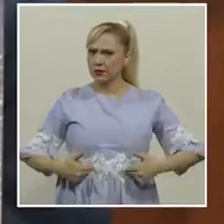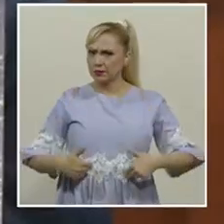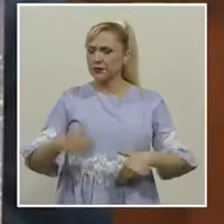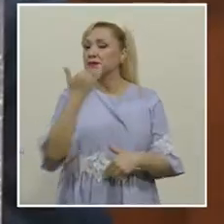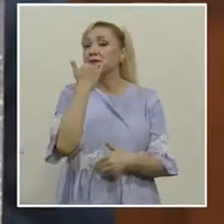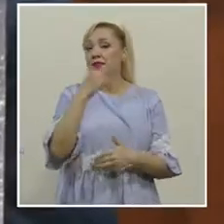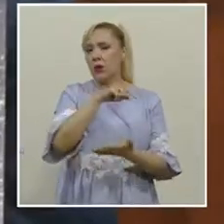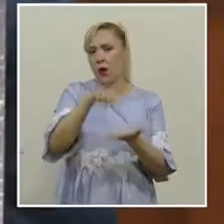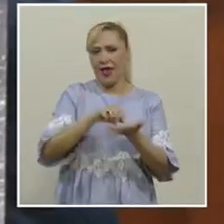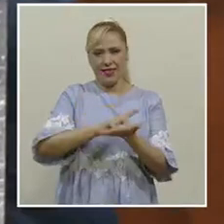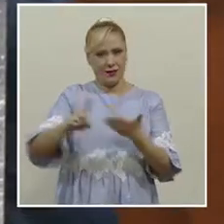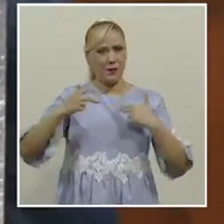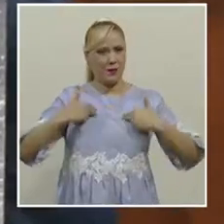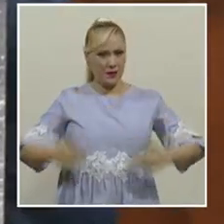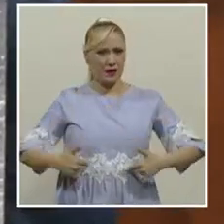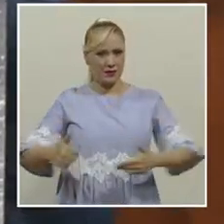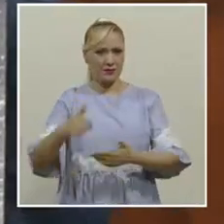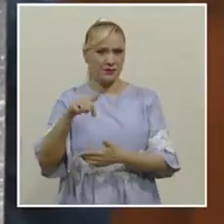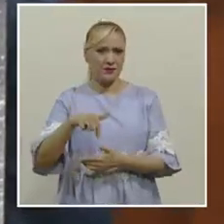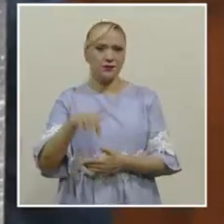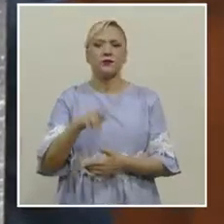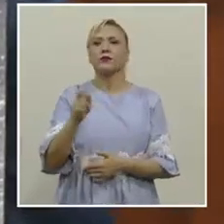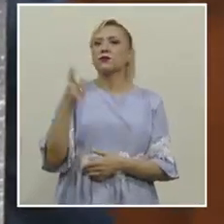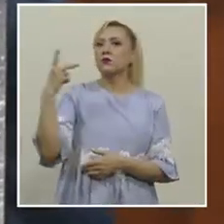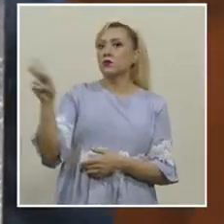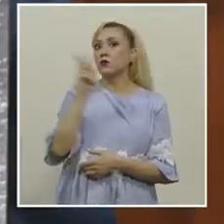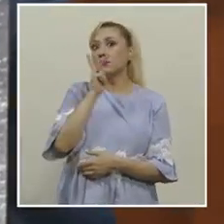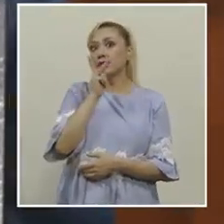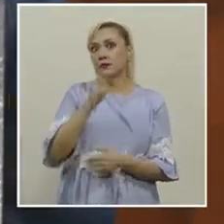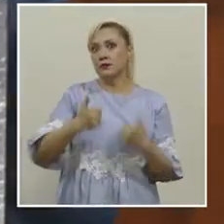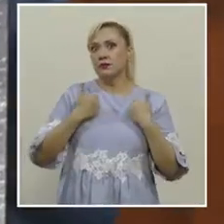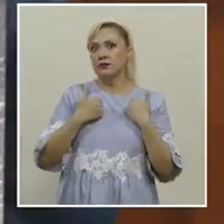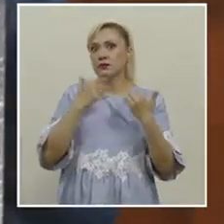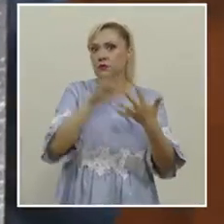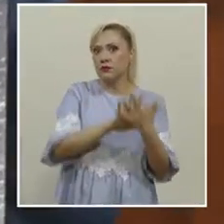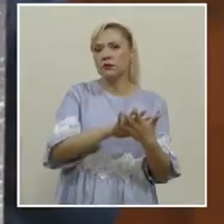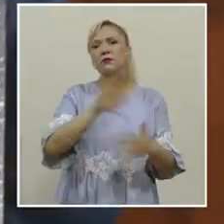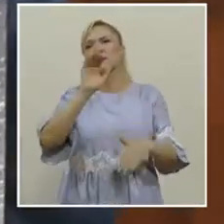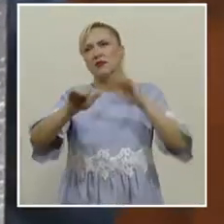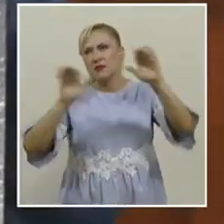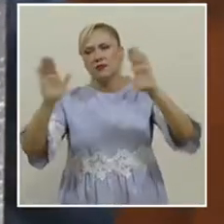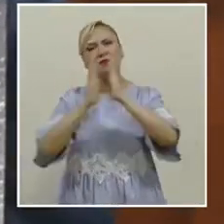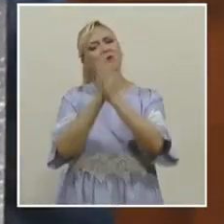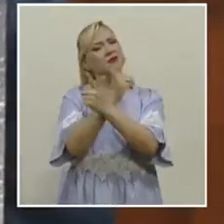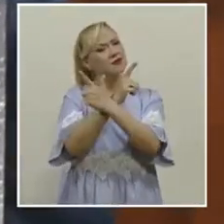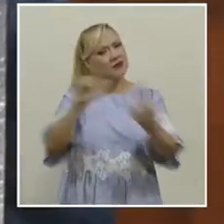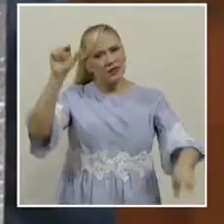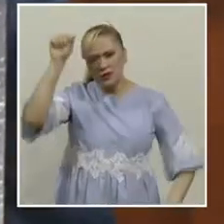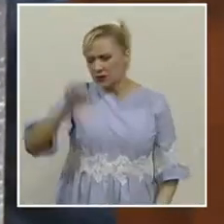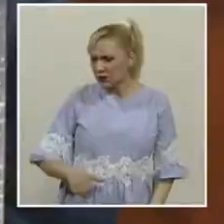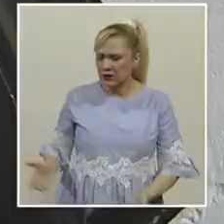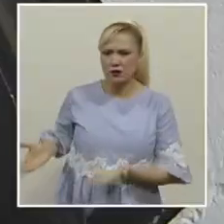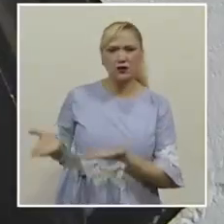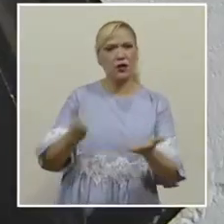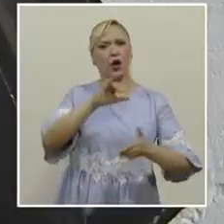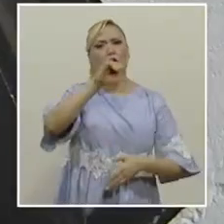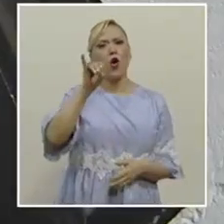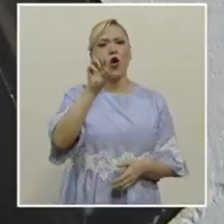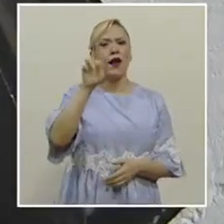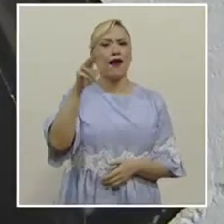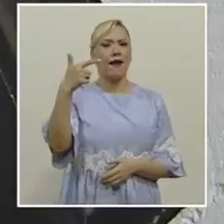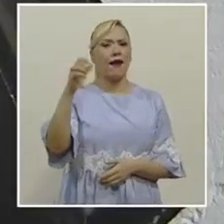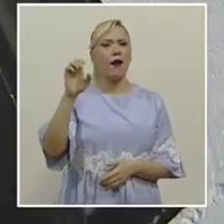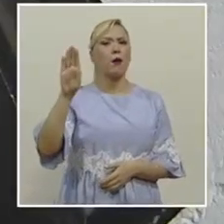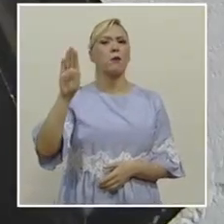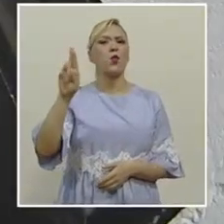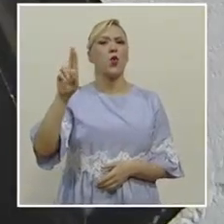México, el padre de este joven, Cuthberto Burelo, hizo un llamado a las autoridades para la liberación inmediata de su hijo, Jorge Burelo, quien